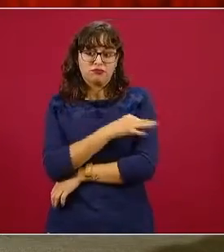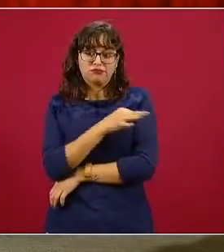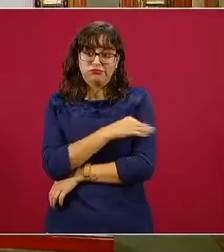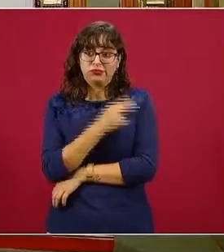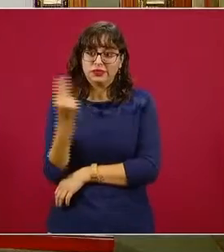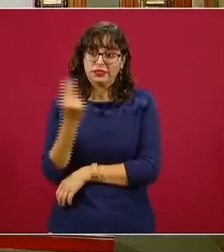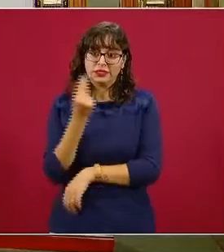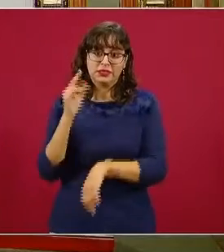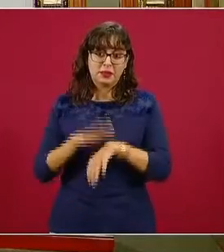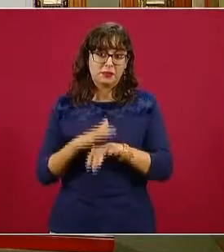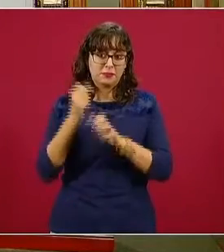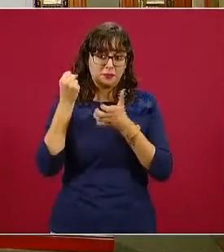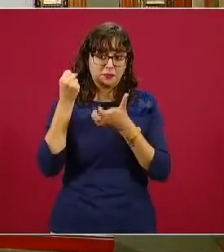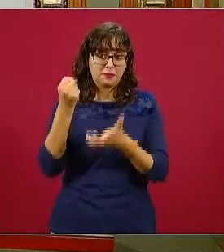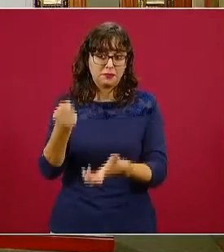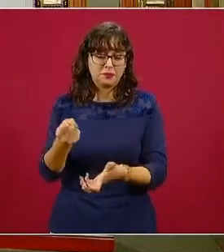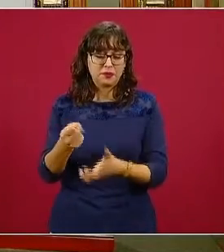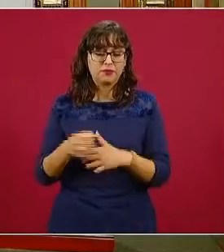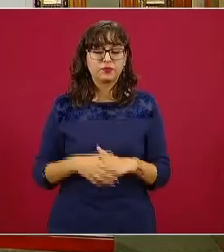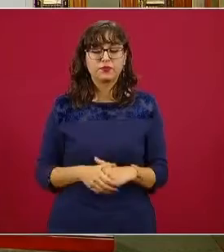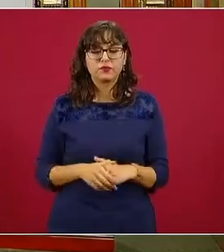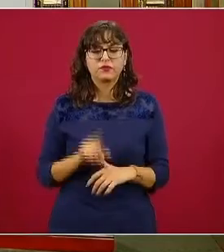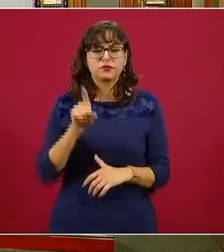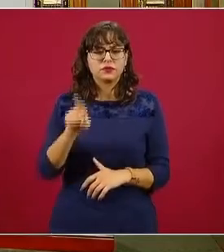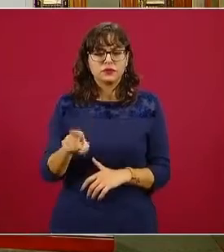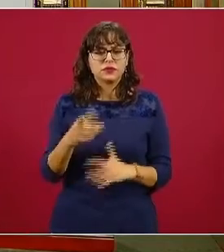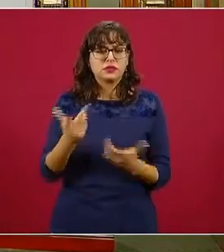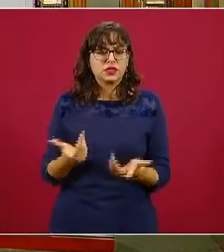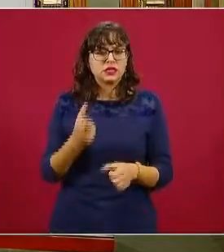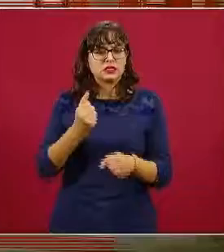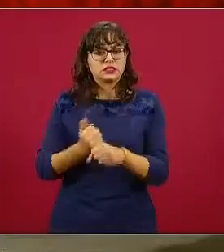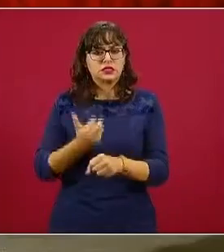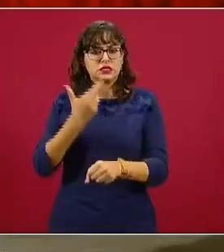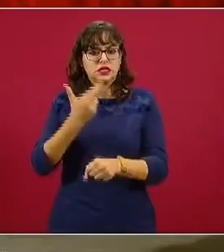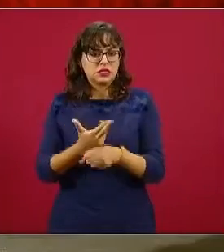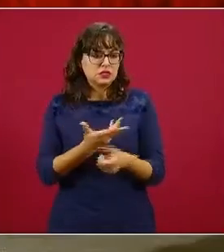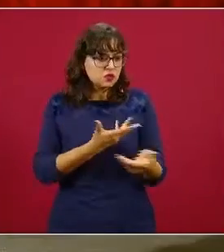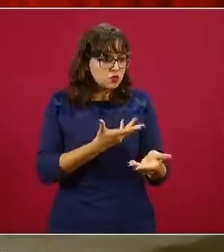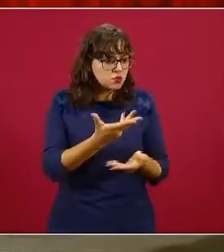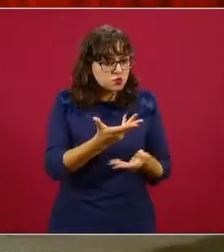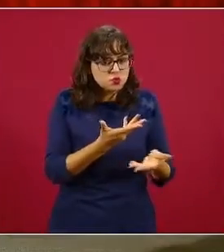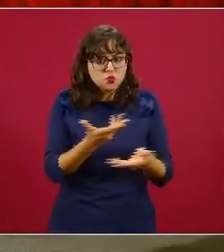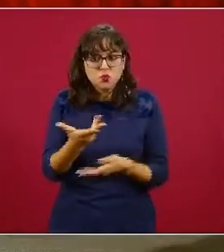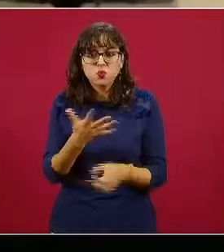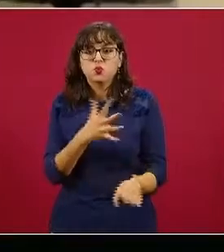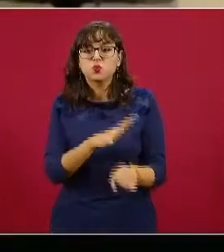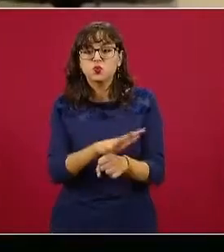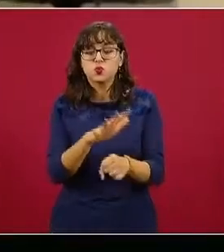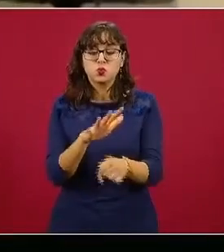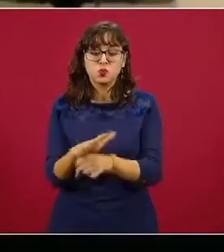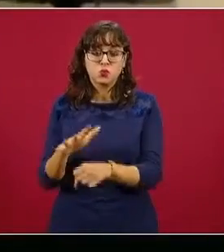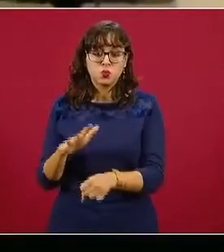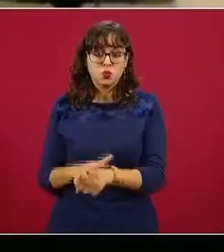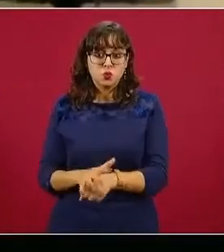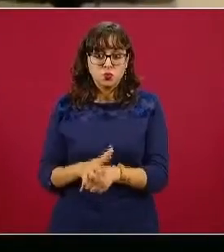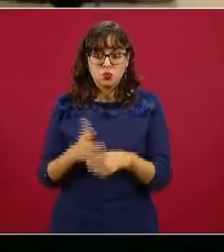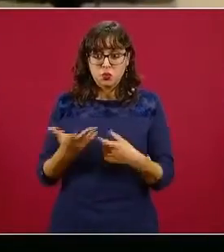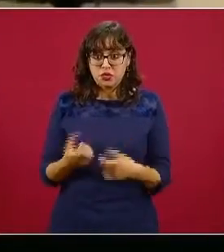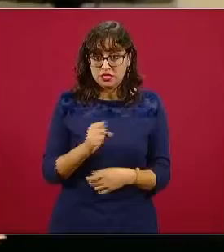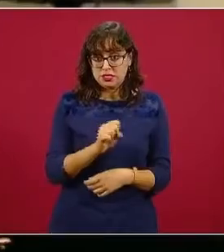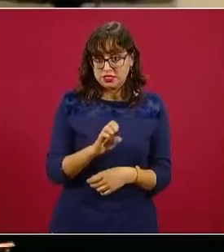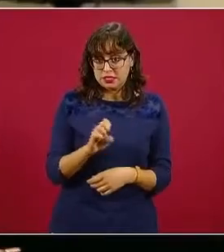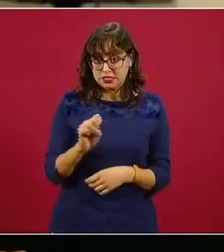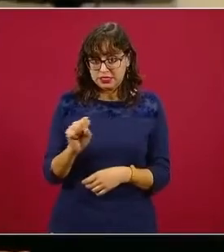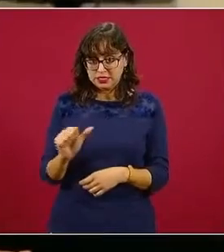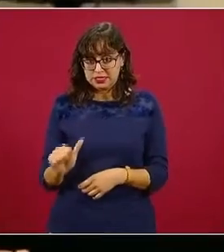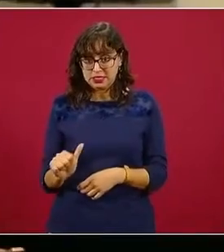recursos. En este caso, ¿ella qué secretaría se puede acercar? A que incluso si puede ser a la Secretaría de